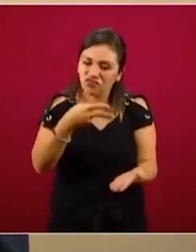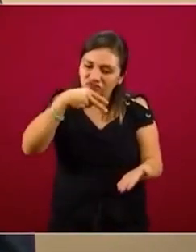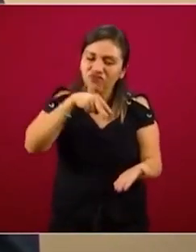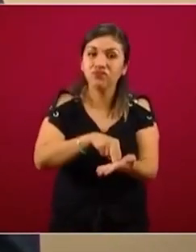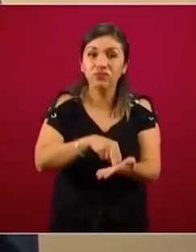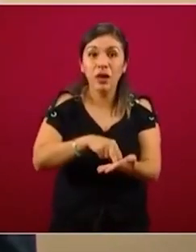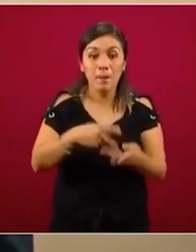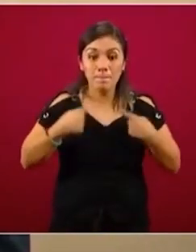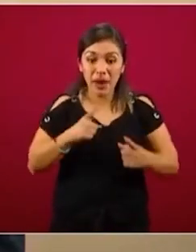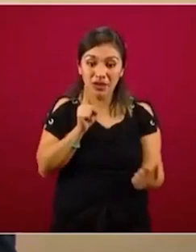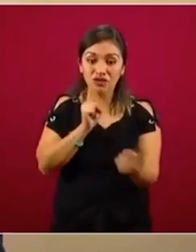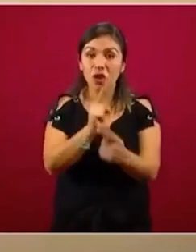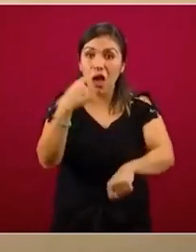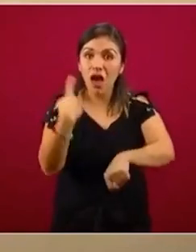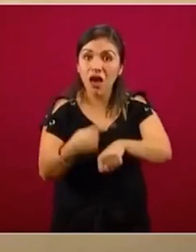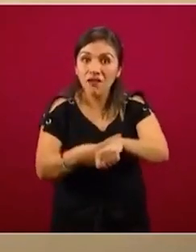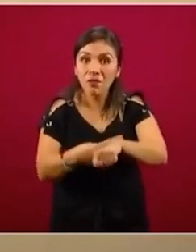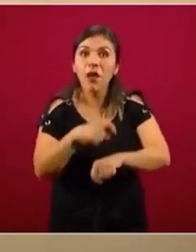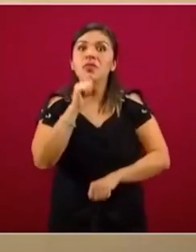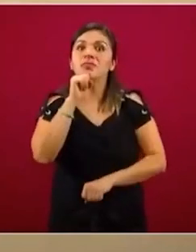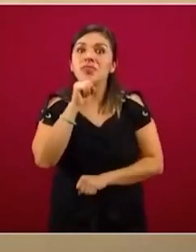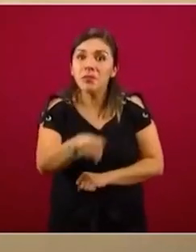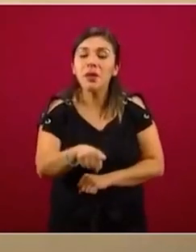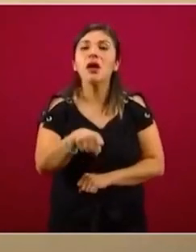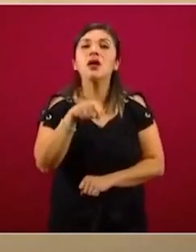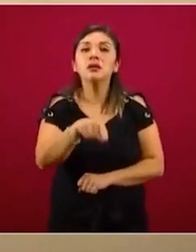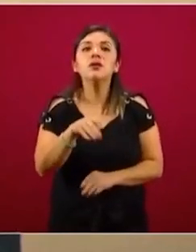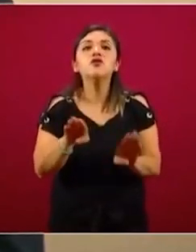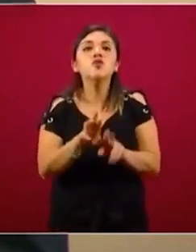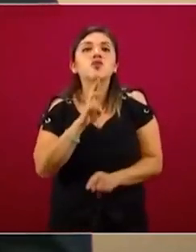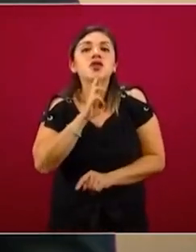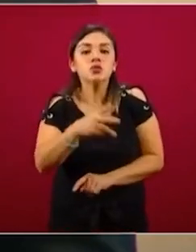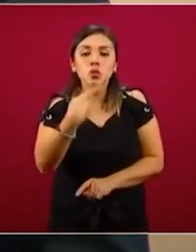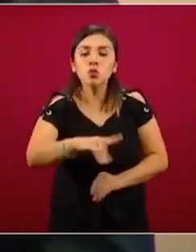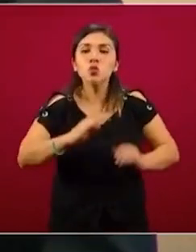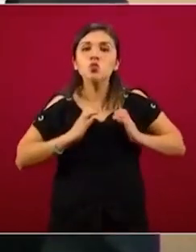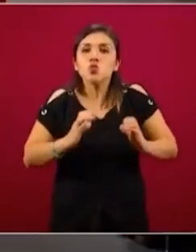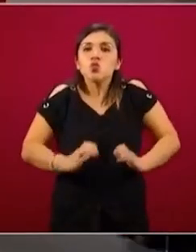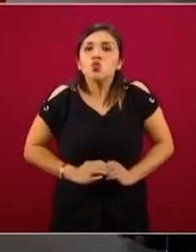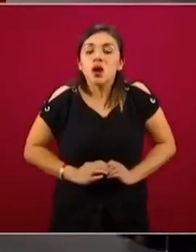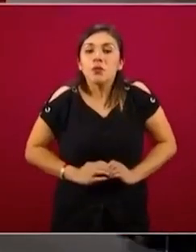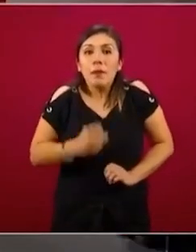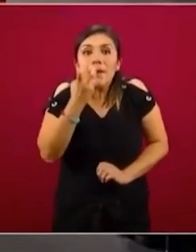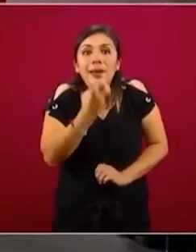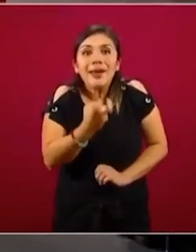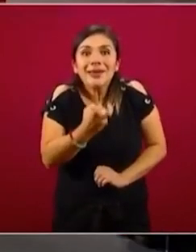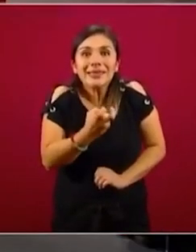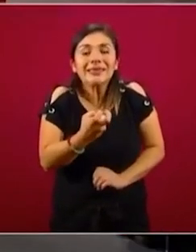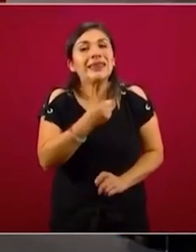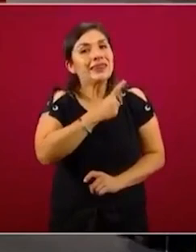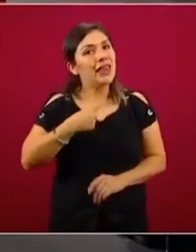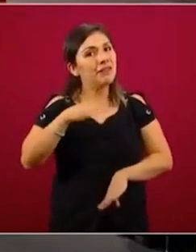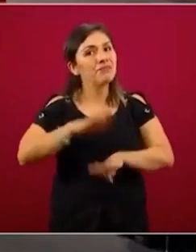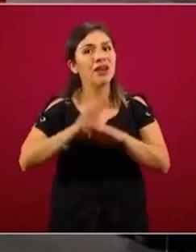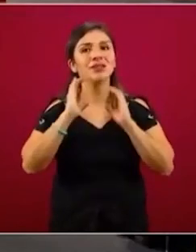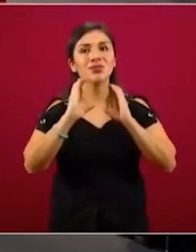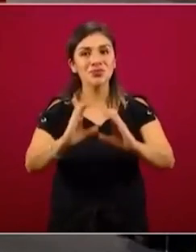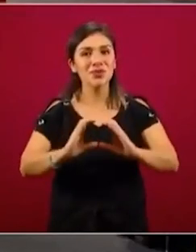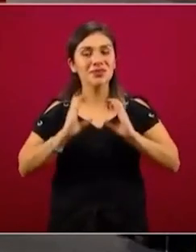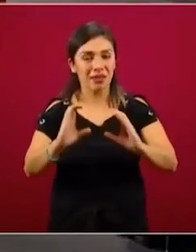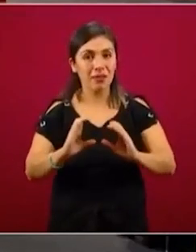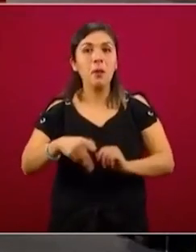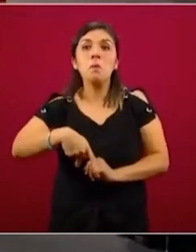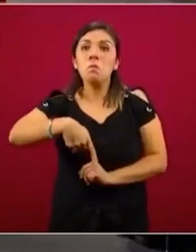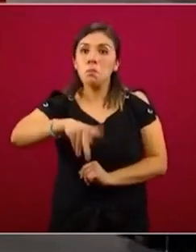nada más al enfermo, sino también enfrentándose a su propia respuesta inmunológica, que es lo que también debemos de cuidar.